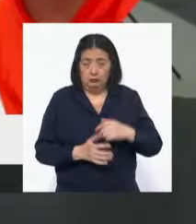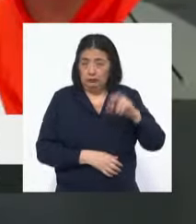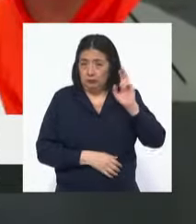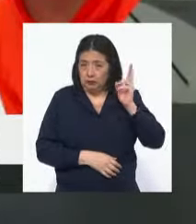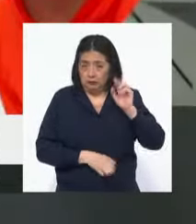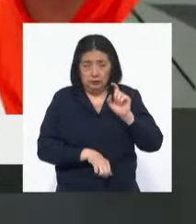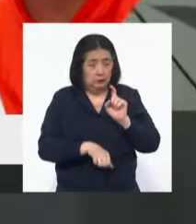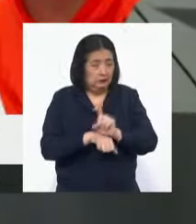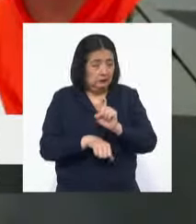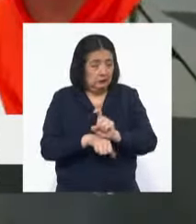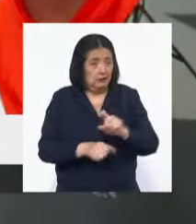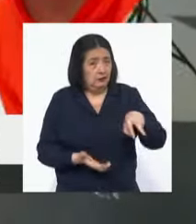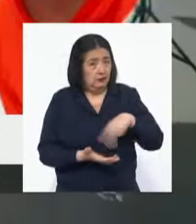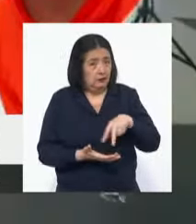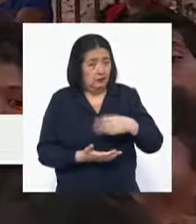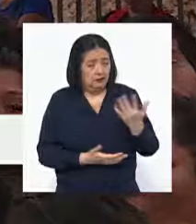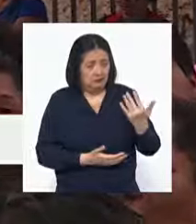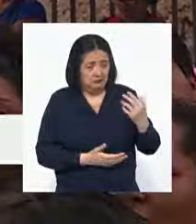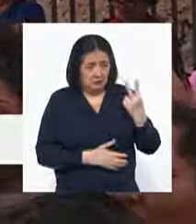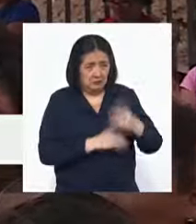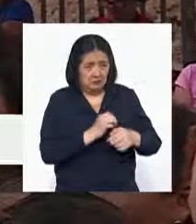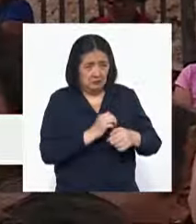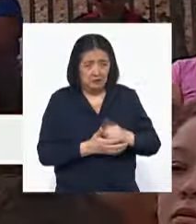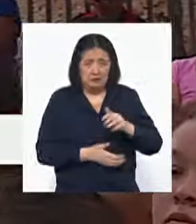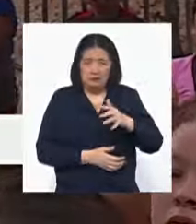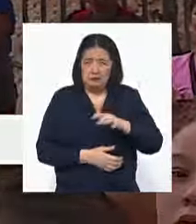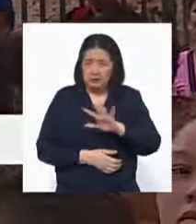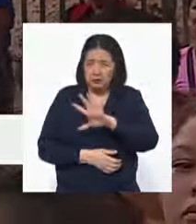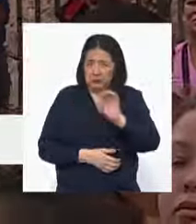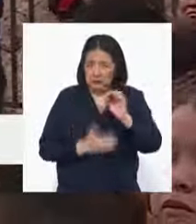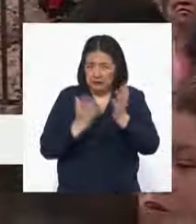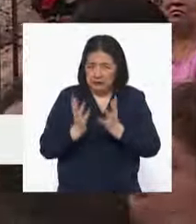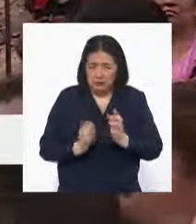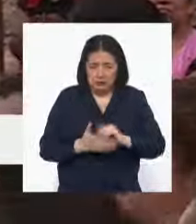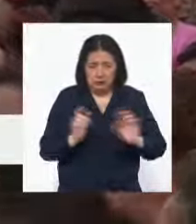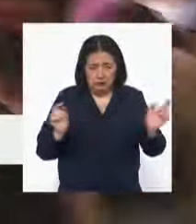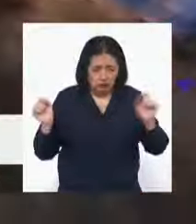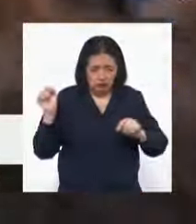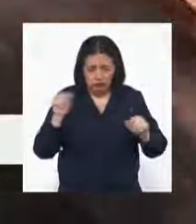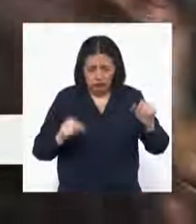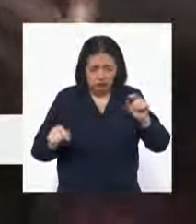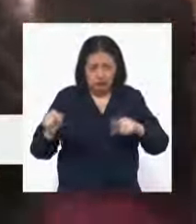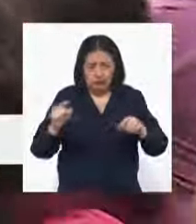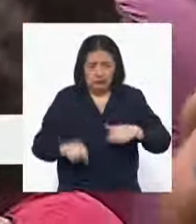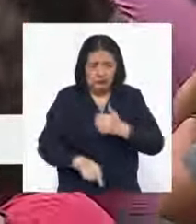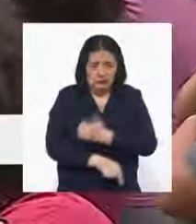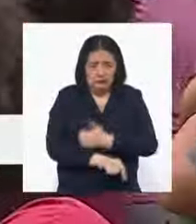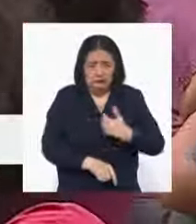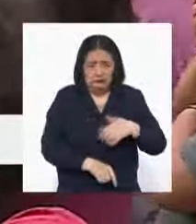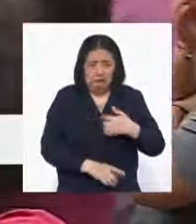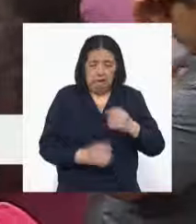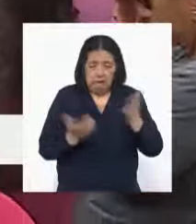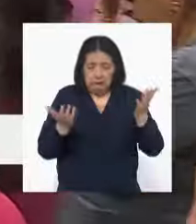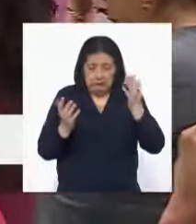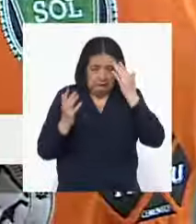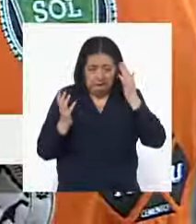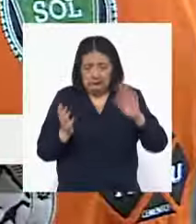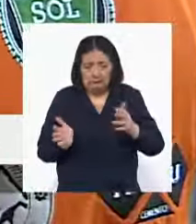profesor de baile desde hace 2 años. Cerca a 50 de sus alumnas llegaron hasta la academia enteradas de la trágica